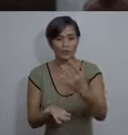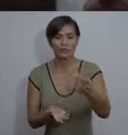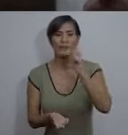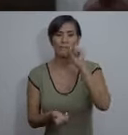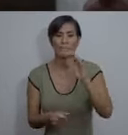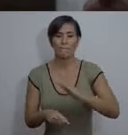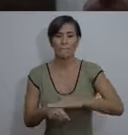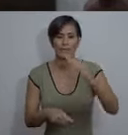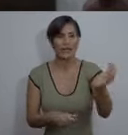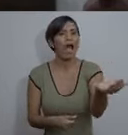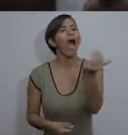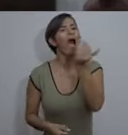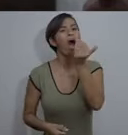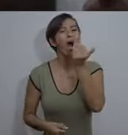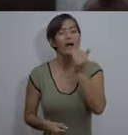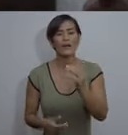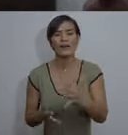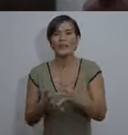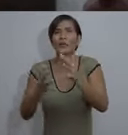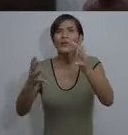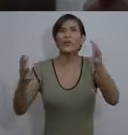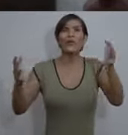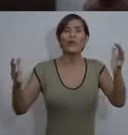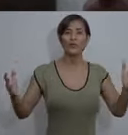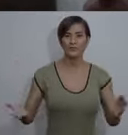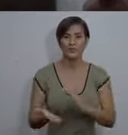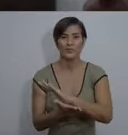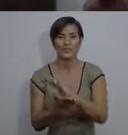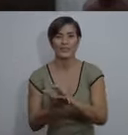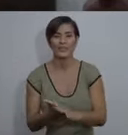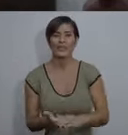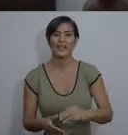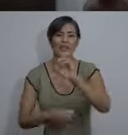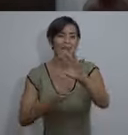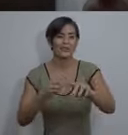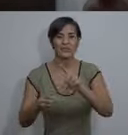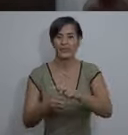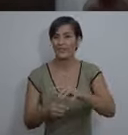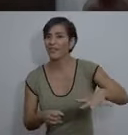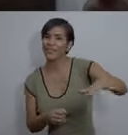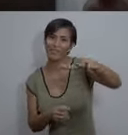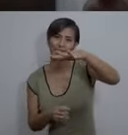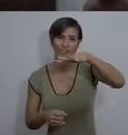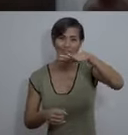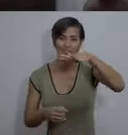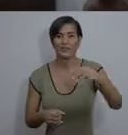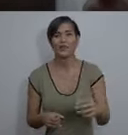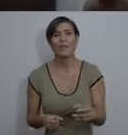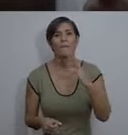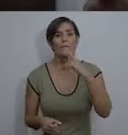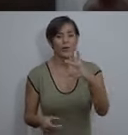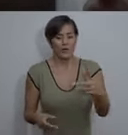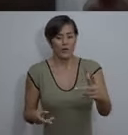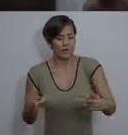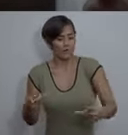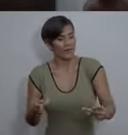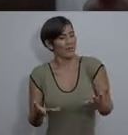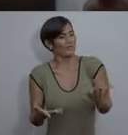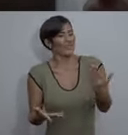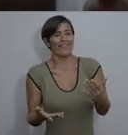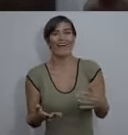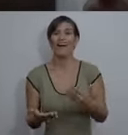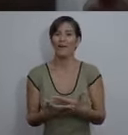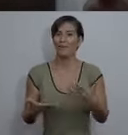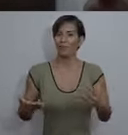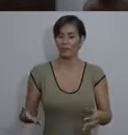principalmente alimentarias con una enorme generosidad por parte de la sociedad en general estamos mejor preparados que antes